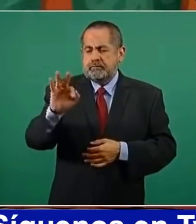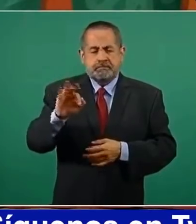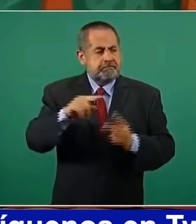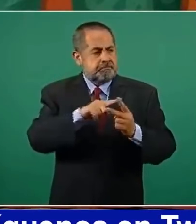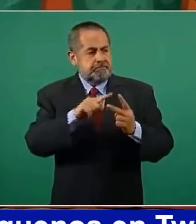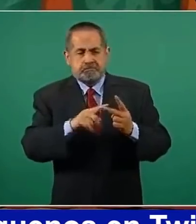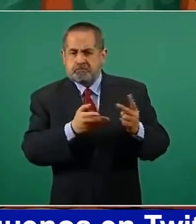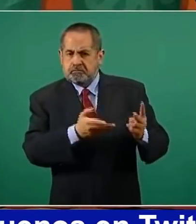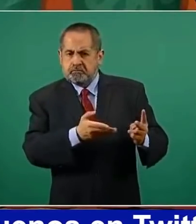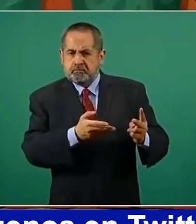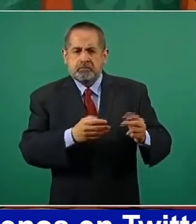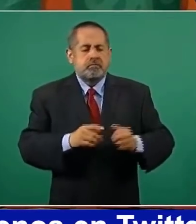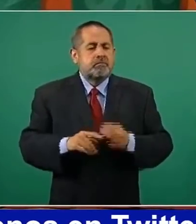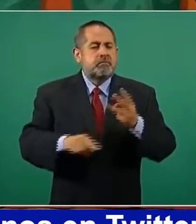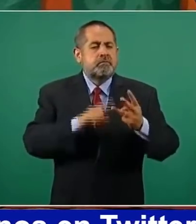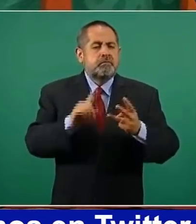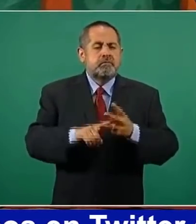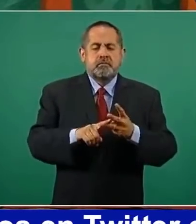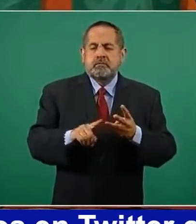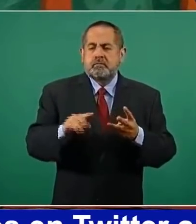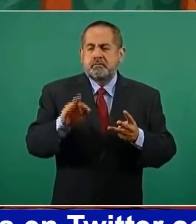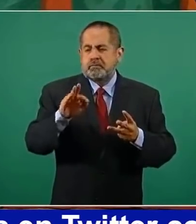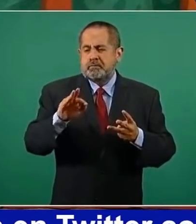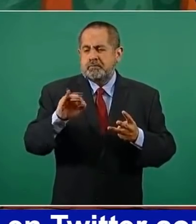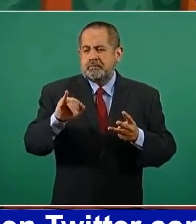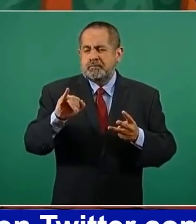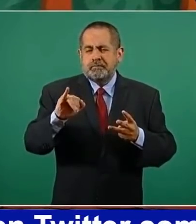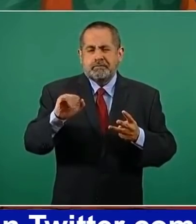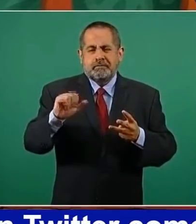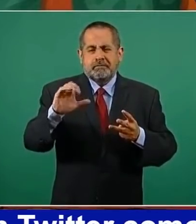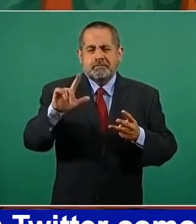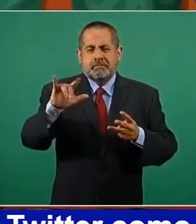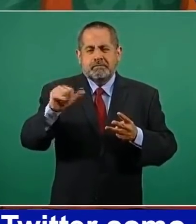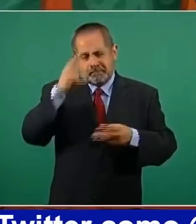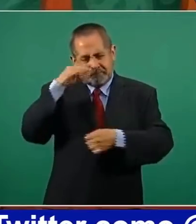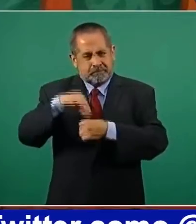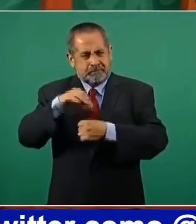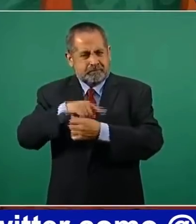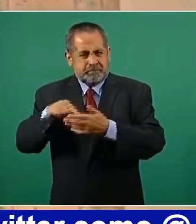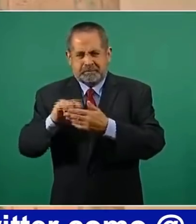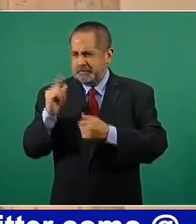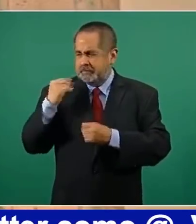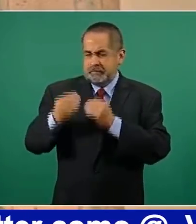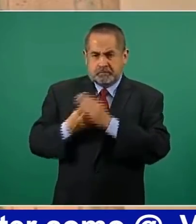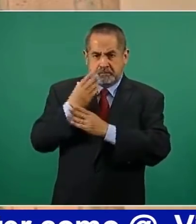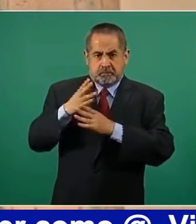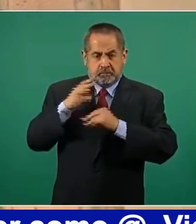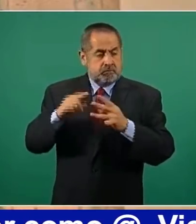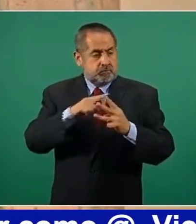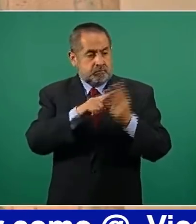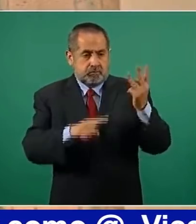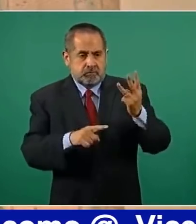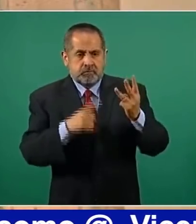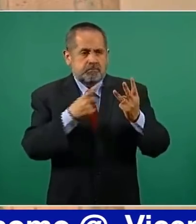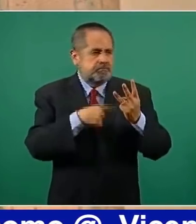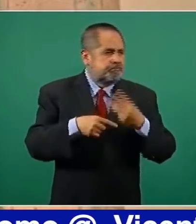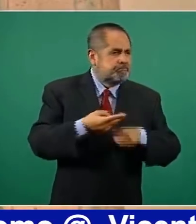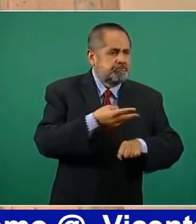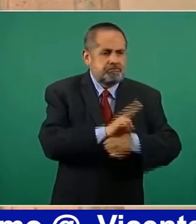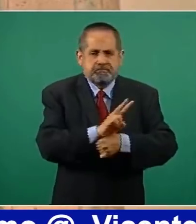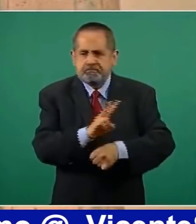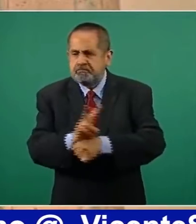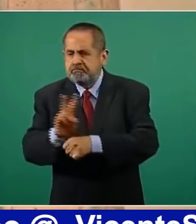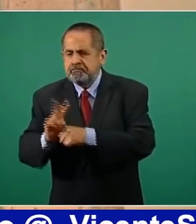Federación y la Fiscalía Electoral recientemente creada para combatir